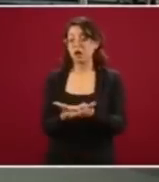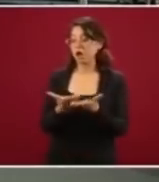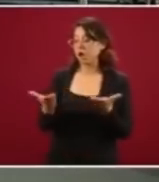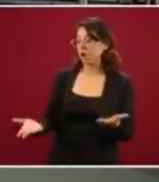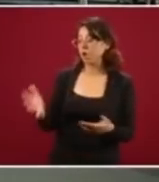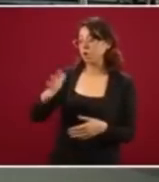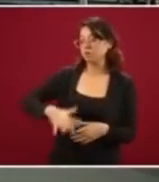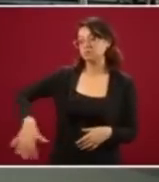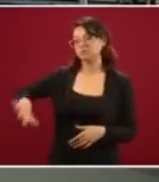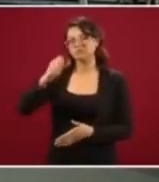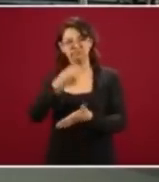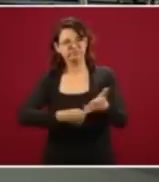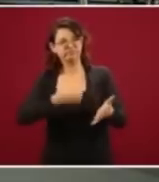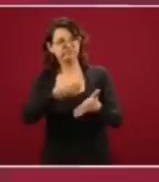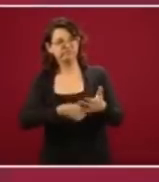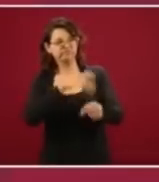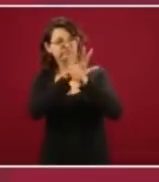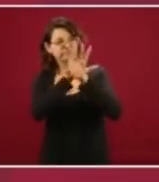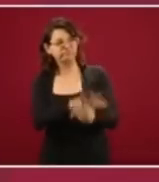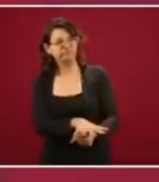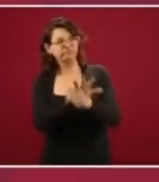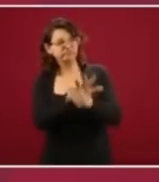haya aprobado? Sí, desde luego, desde luego.